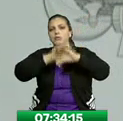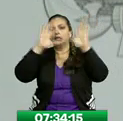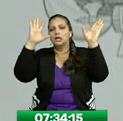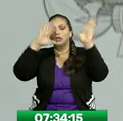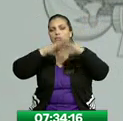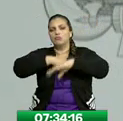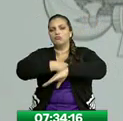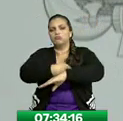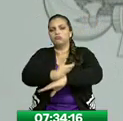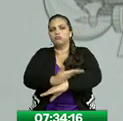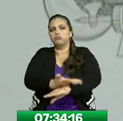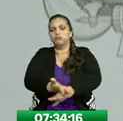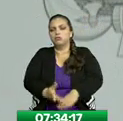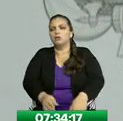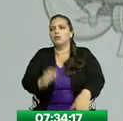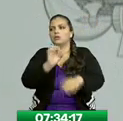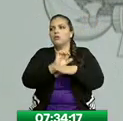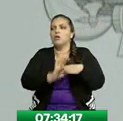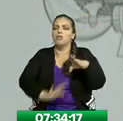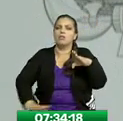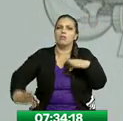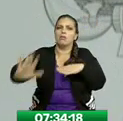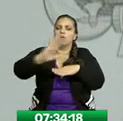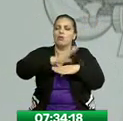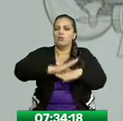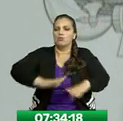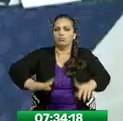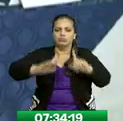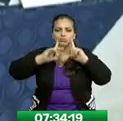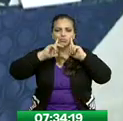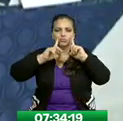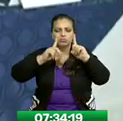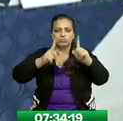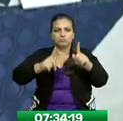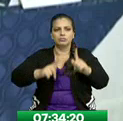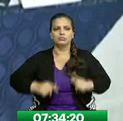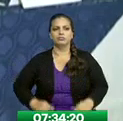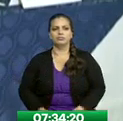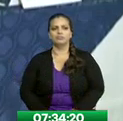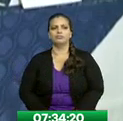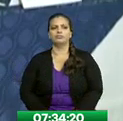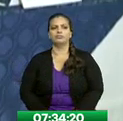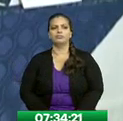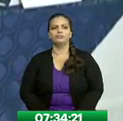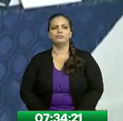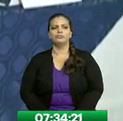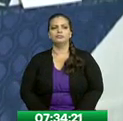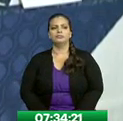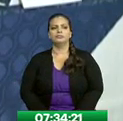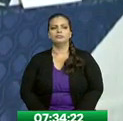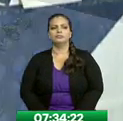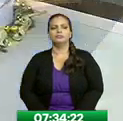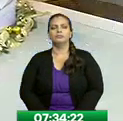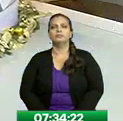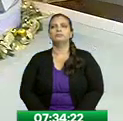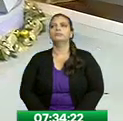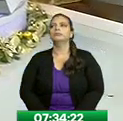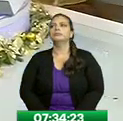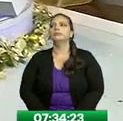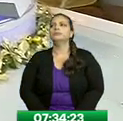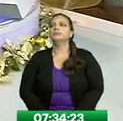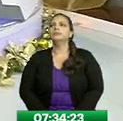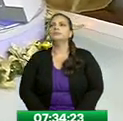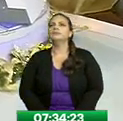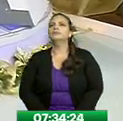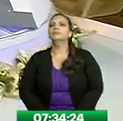evitaron que 4.033 incidentes se transformen en delitos. En Quito informó Iván Casamen. Y